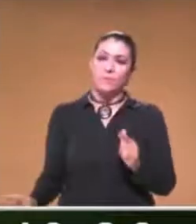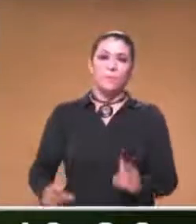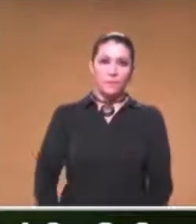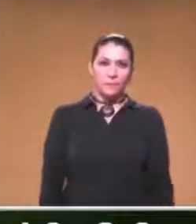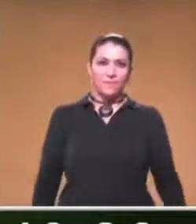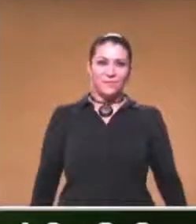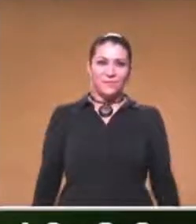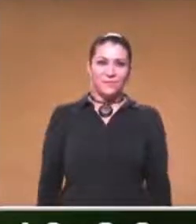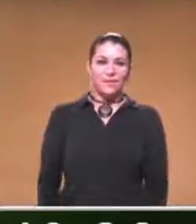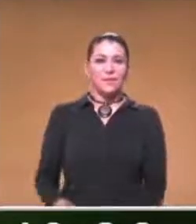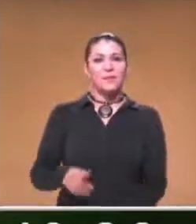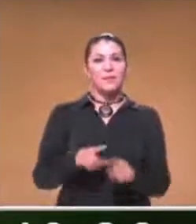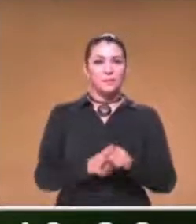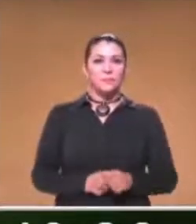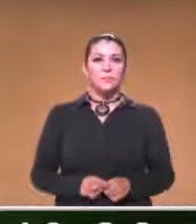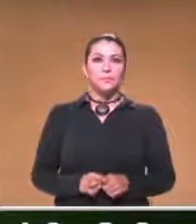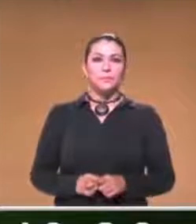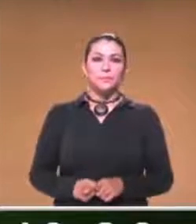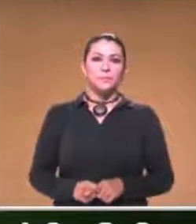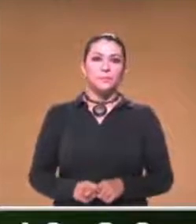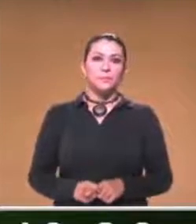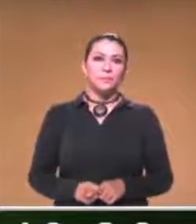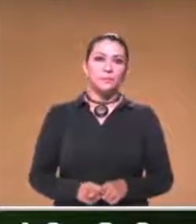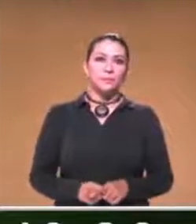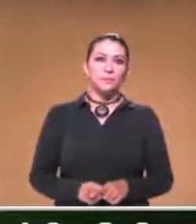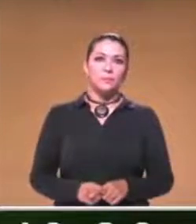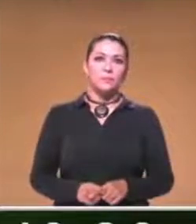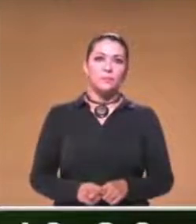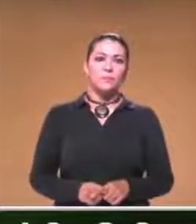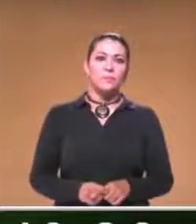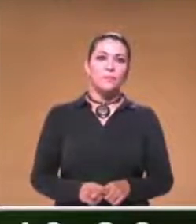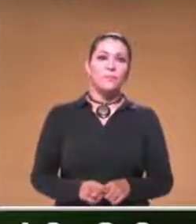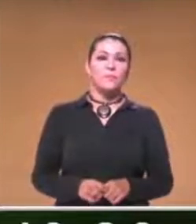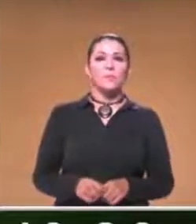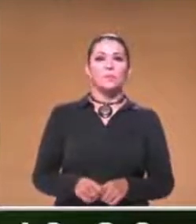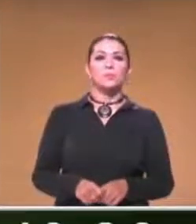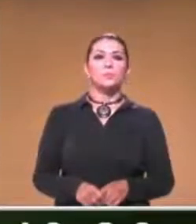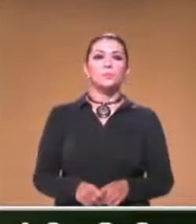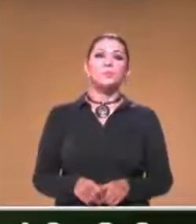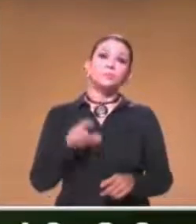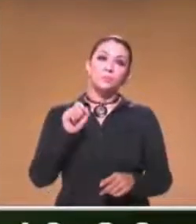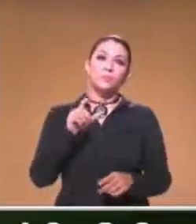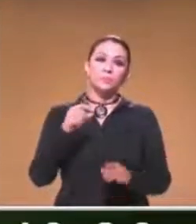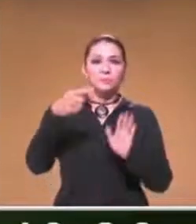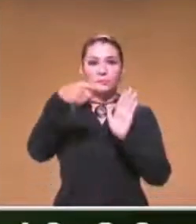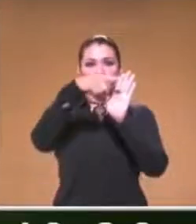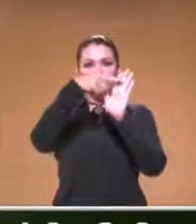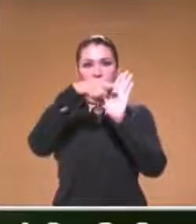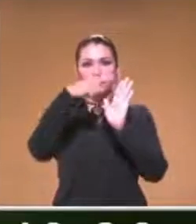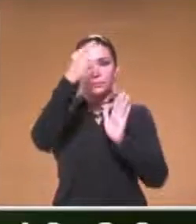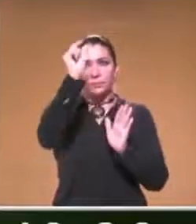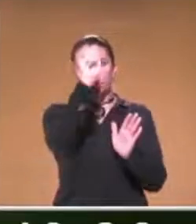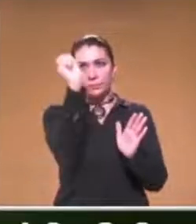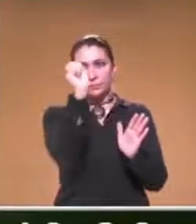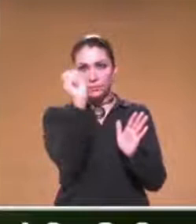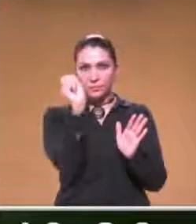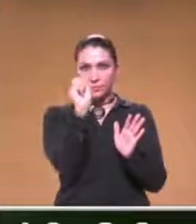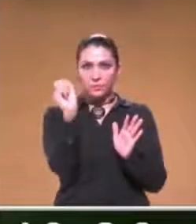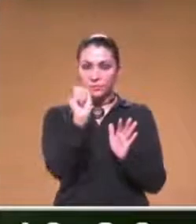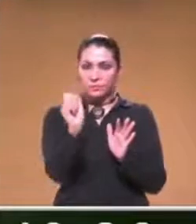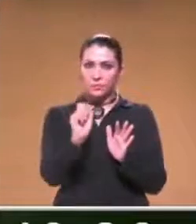we're, you're, and they're. Y si lo formamos de manera negativa, podemos encontrar we are not or we're